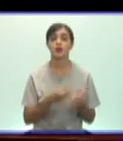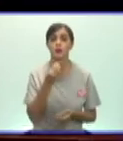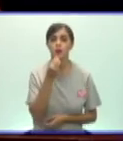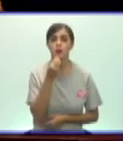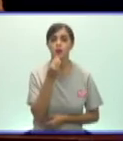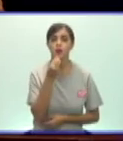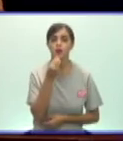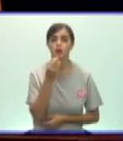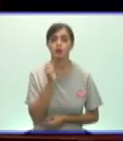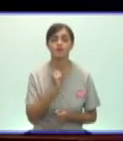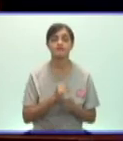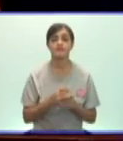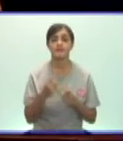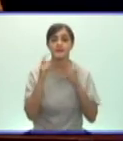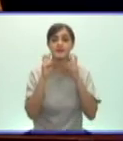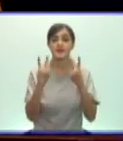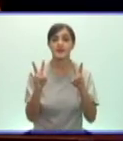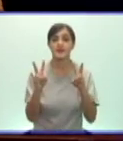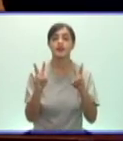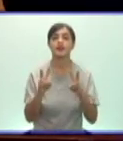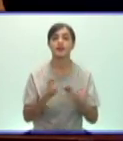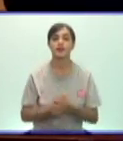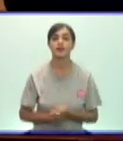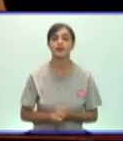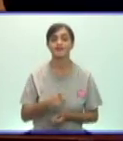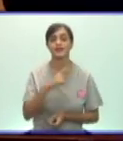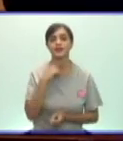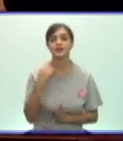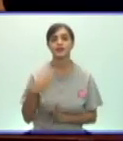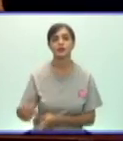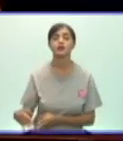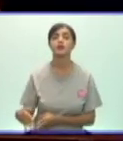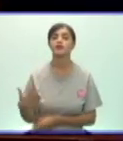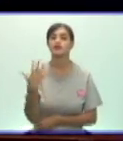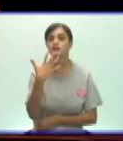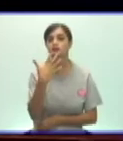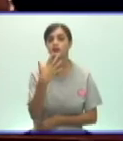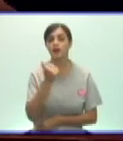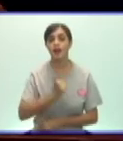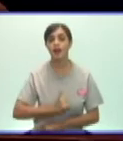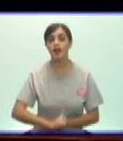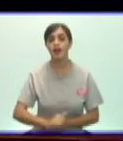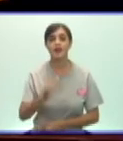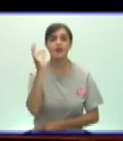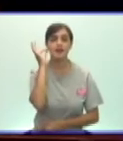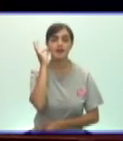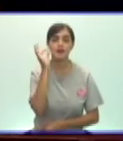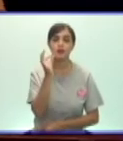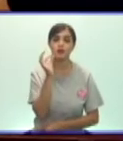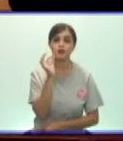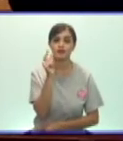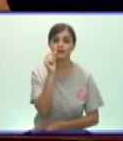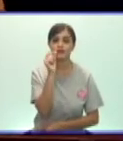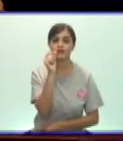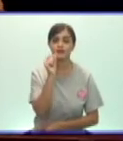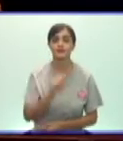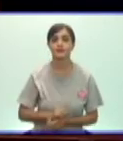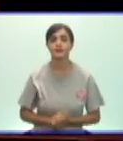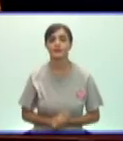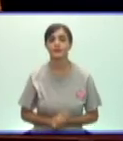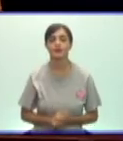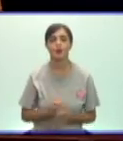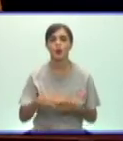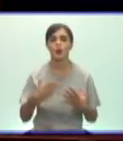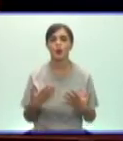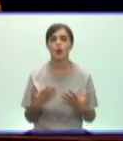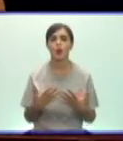murieron, ustedes quizás pudieron deducir esto, y cómo el padre, luego de poder sobrevivir ese campo de concentración, pues entonces